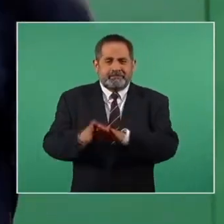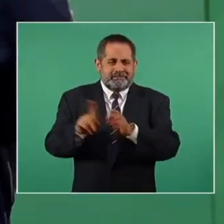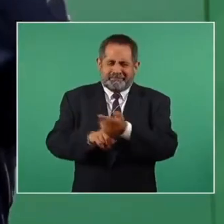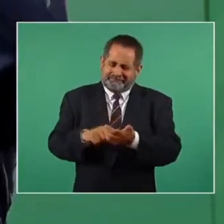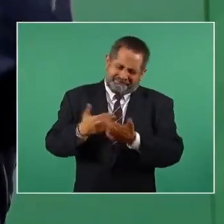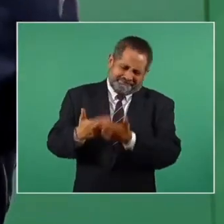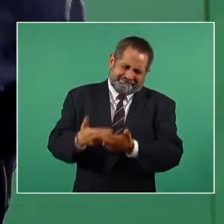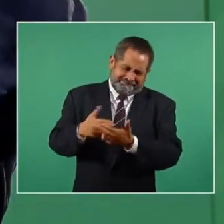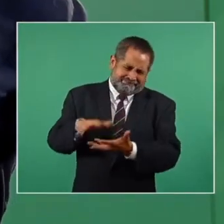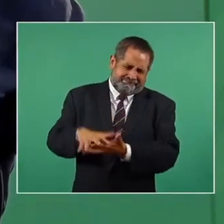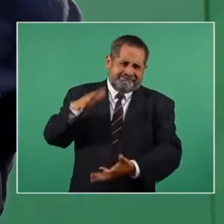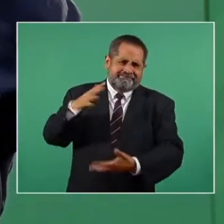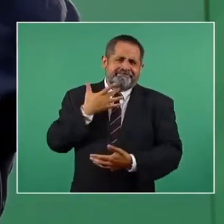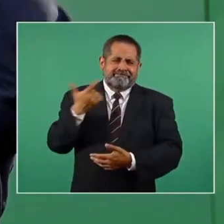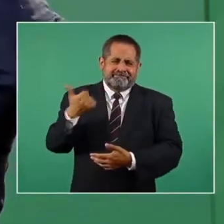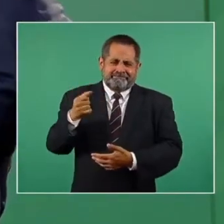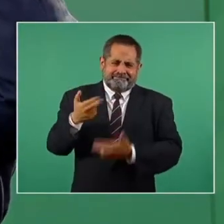gas